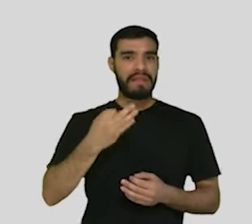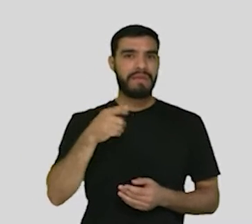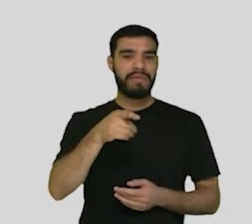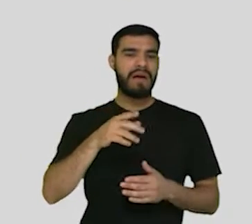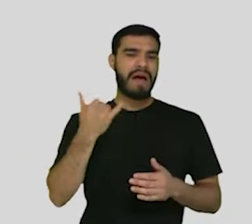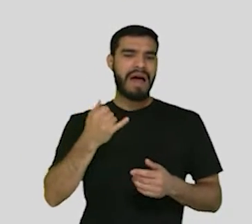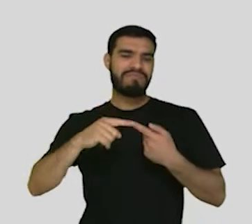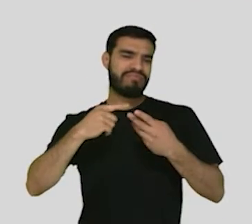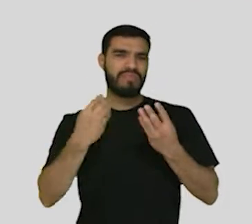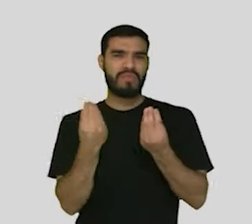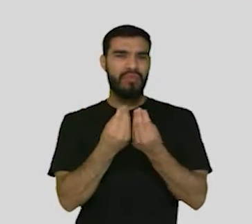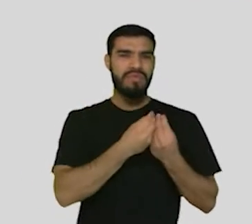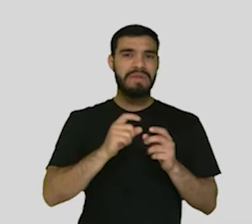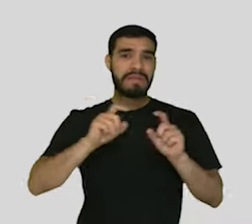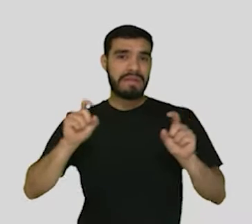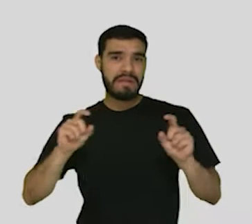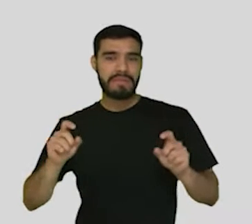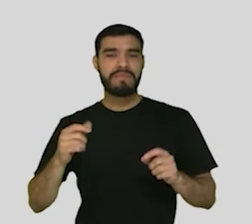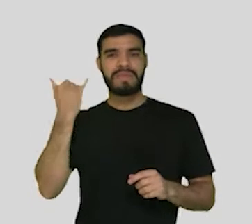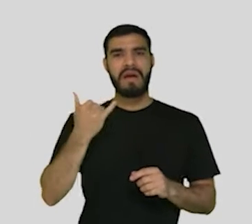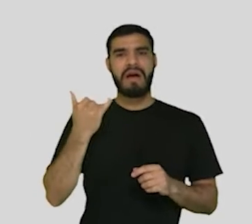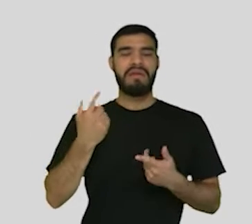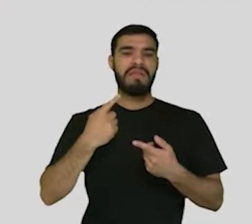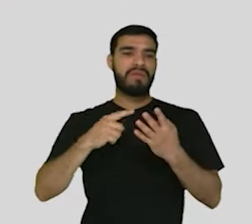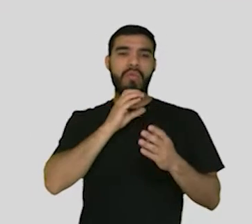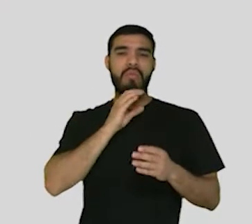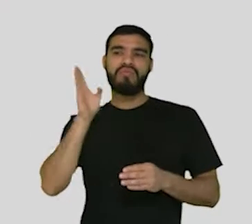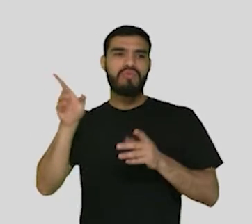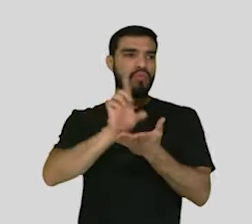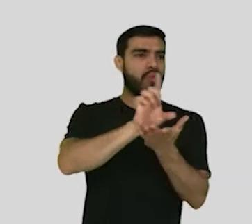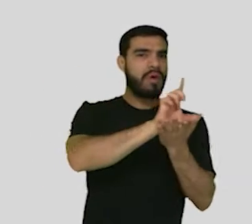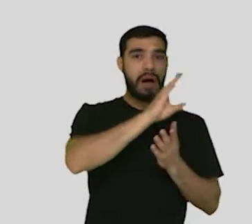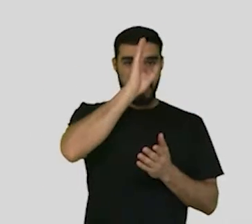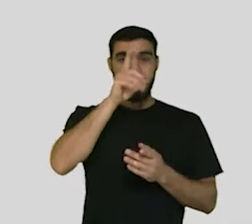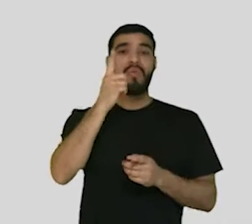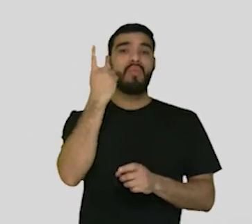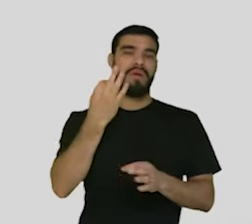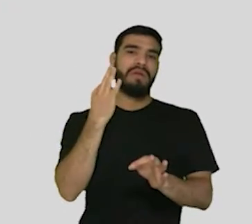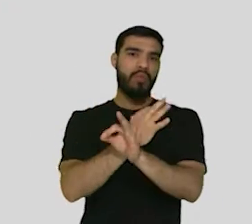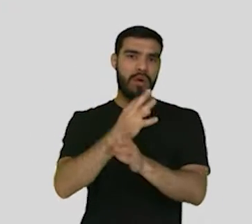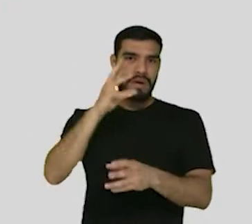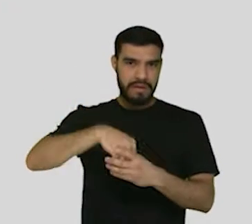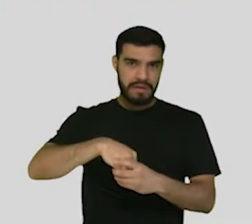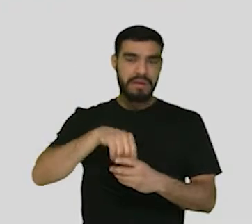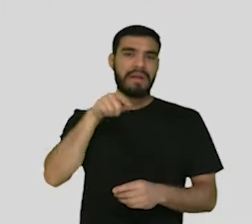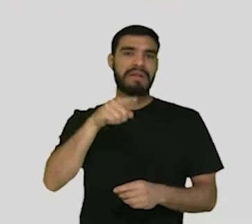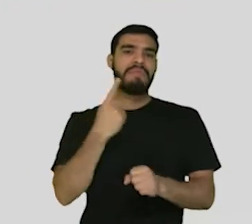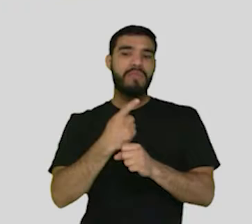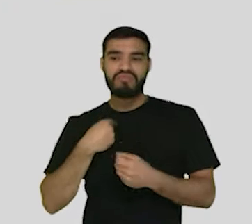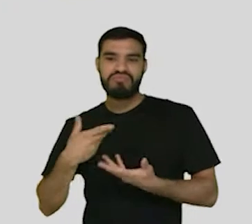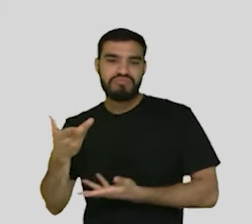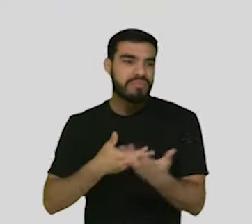te jape, estamba en ningún hoy que va con ña boquepe. Pete iba a moopan de reikua con